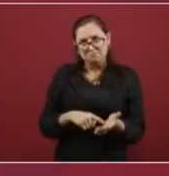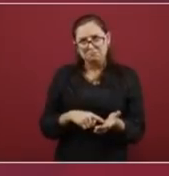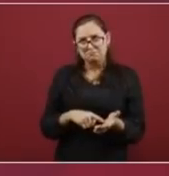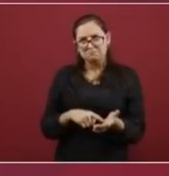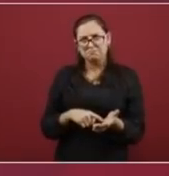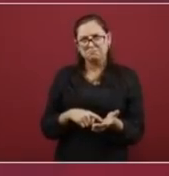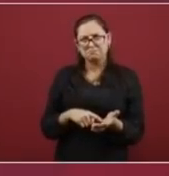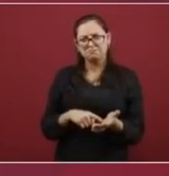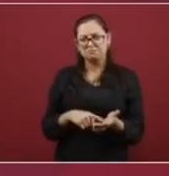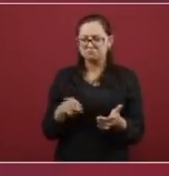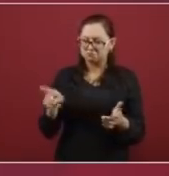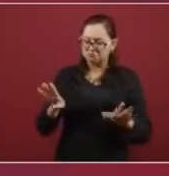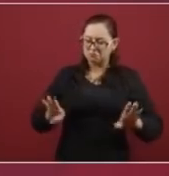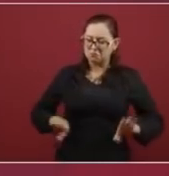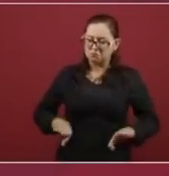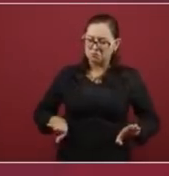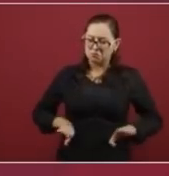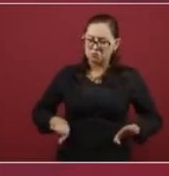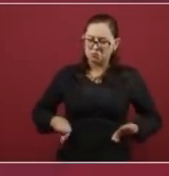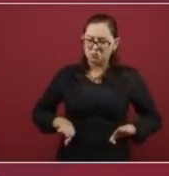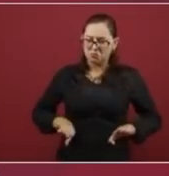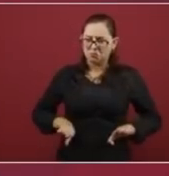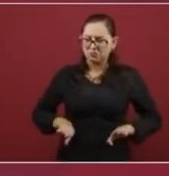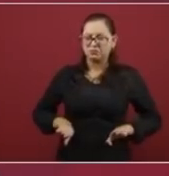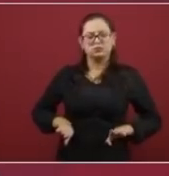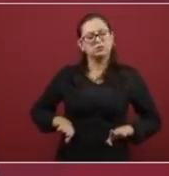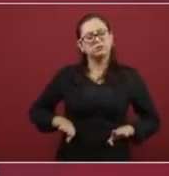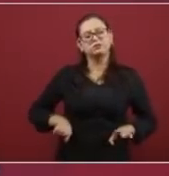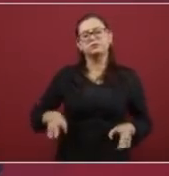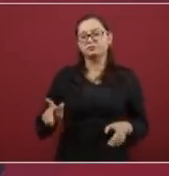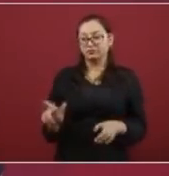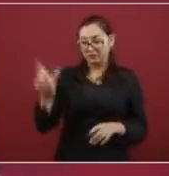actitud va a ir